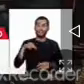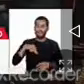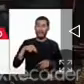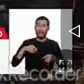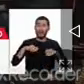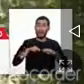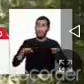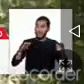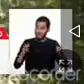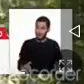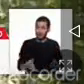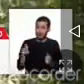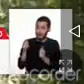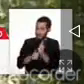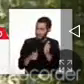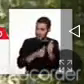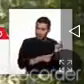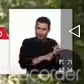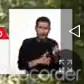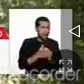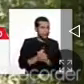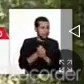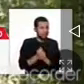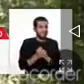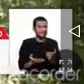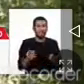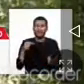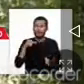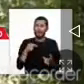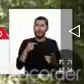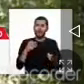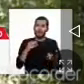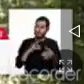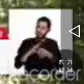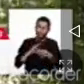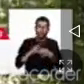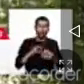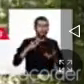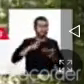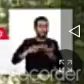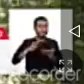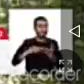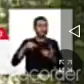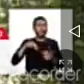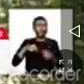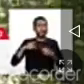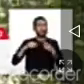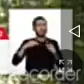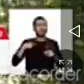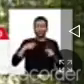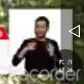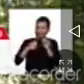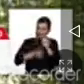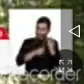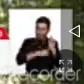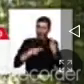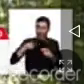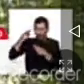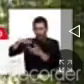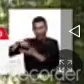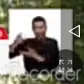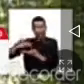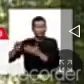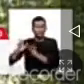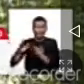fue una mesa de hermanos y de amigos, yo creo que un momento culminante. Dejen ustedes los acuerdos comerciales, la hermandad y el